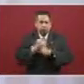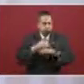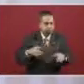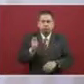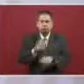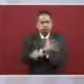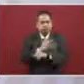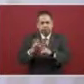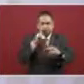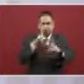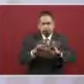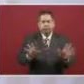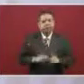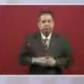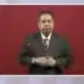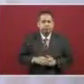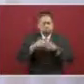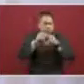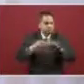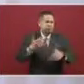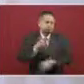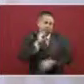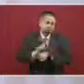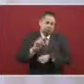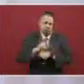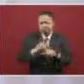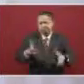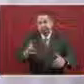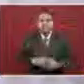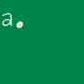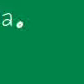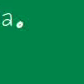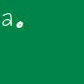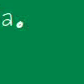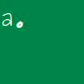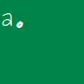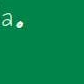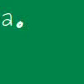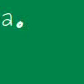transparencia completa, y pues aquí informamos también todos los días. Buenos días, presidente.